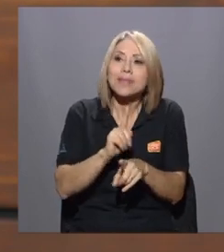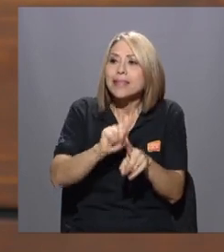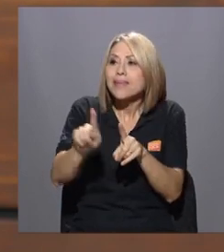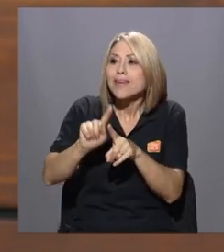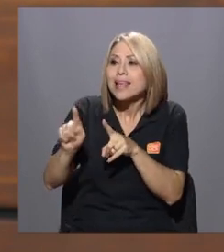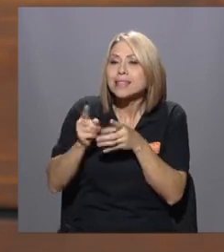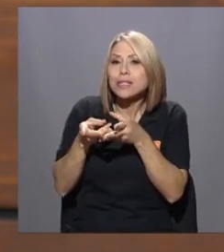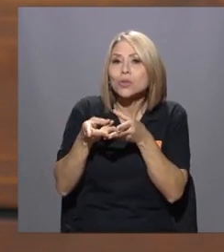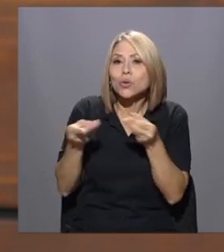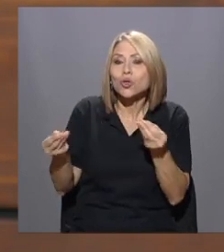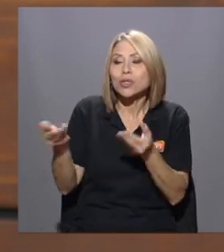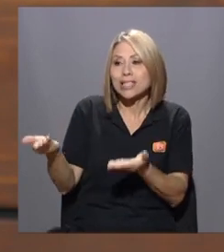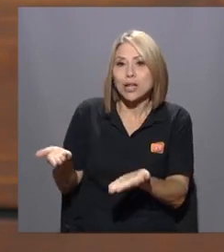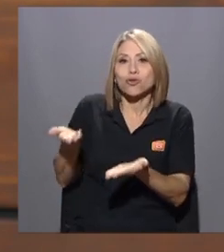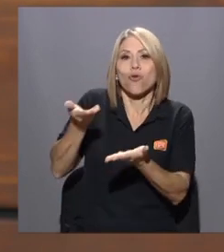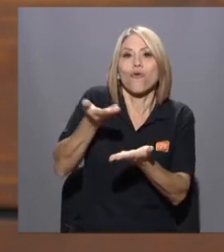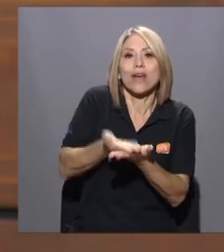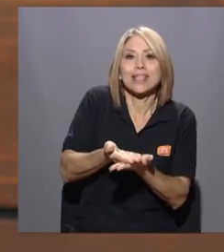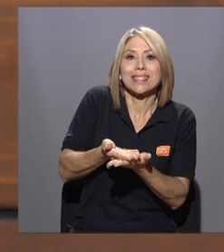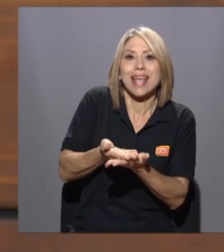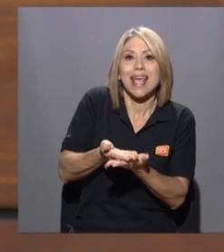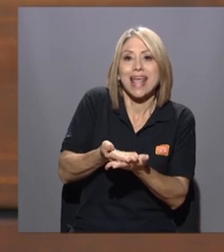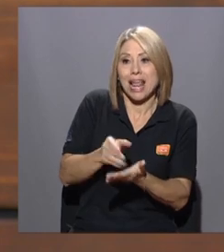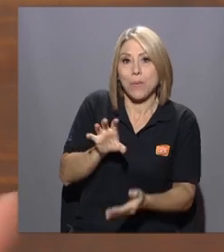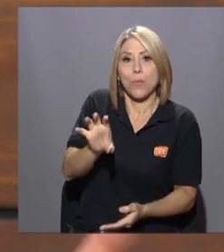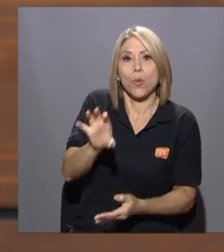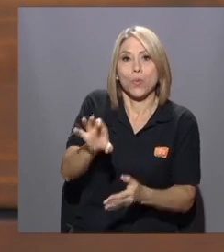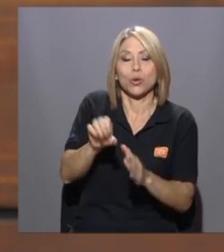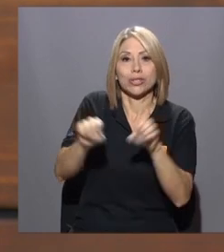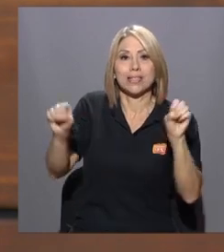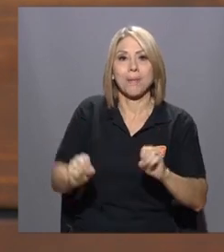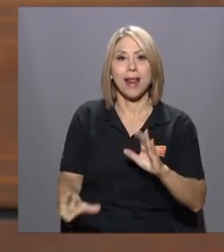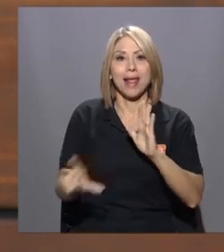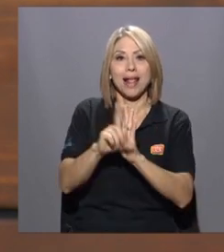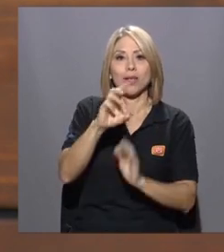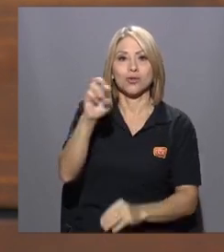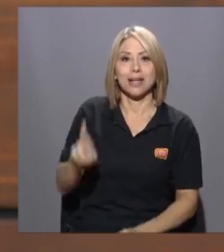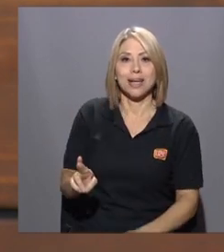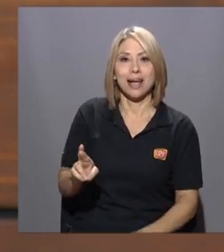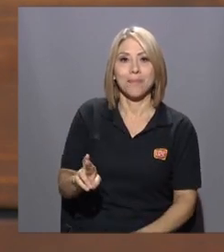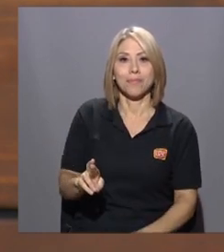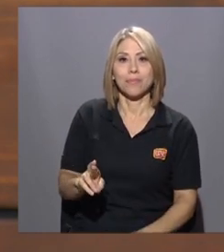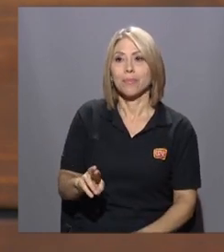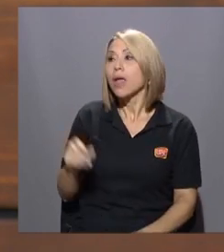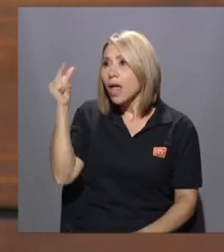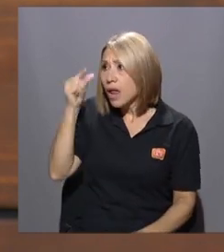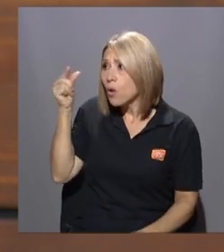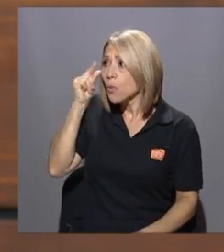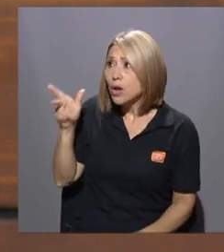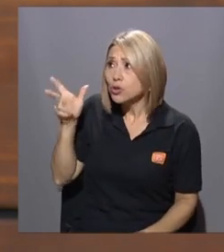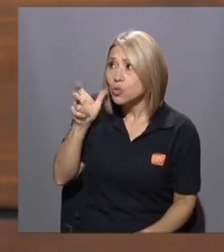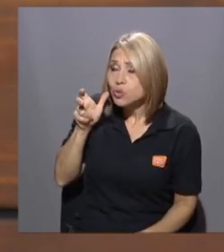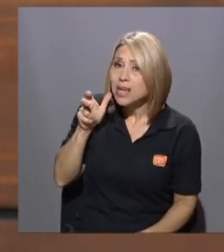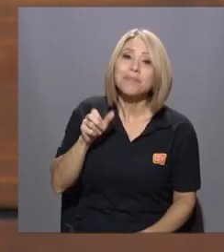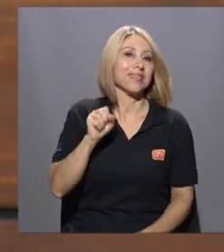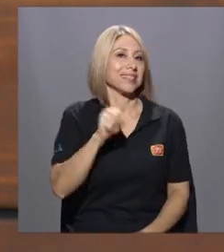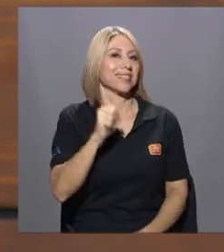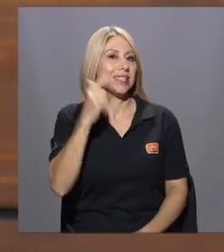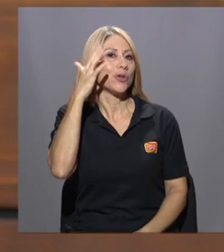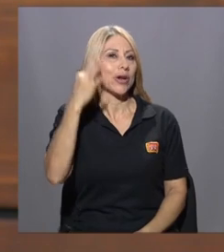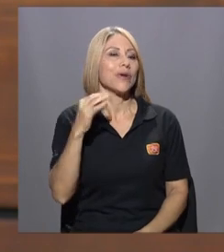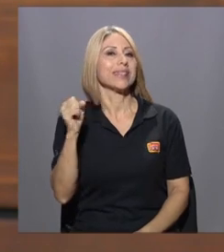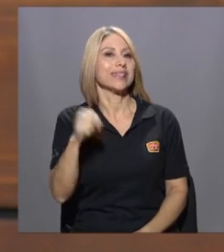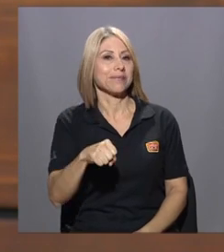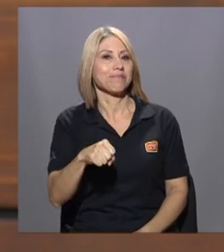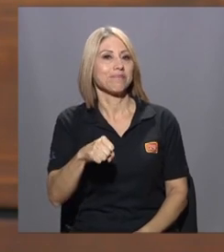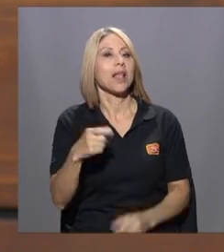el propio sistema legal de Costa Rica. Y eso es lo que estamos haciendo. ¿Escucha el gobierno, don Henning? Sí, yo creo que sí. Uh-huh. Lo